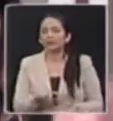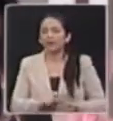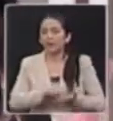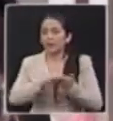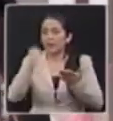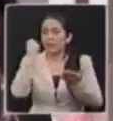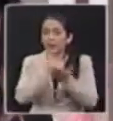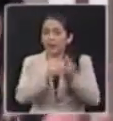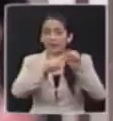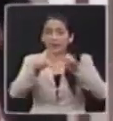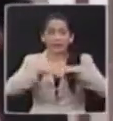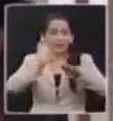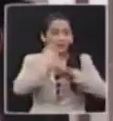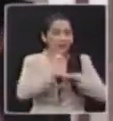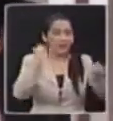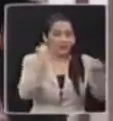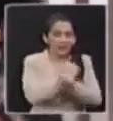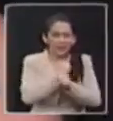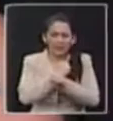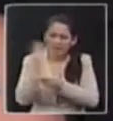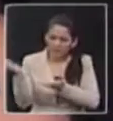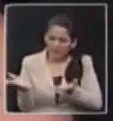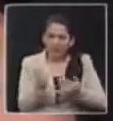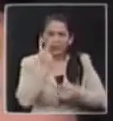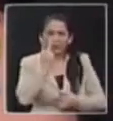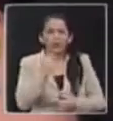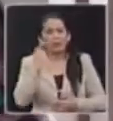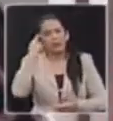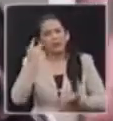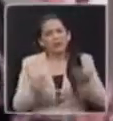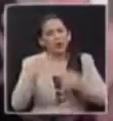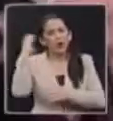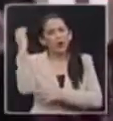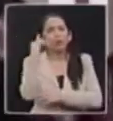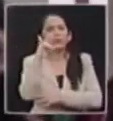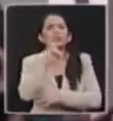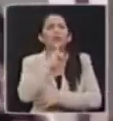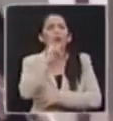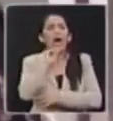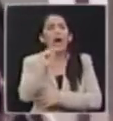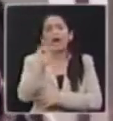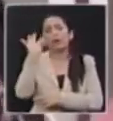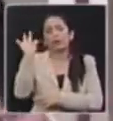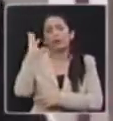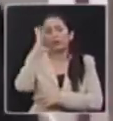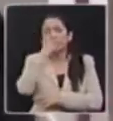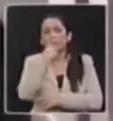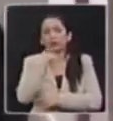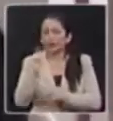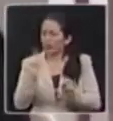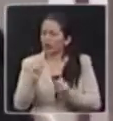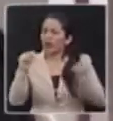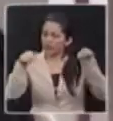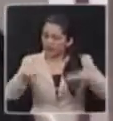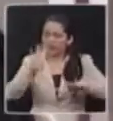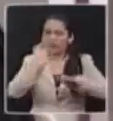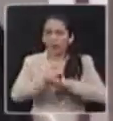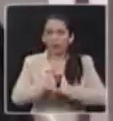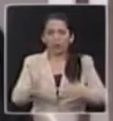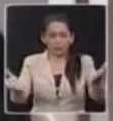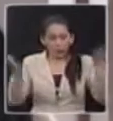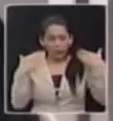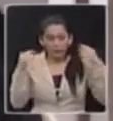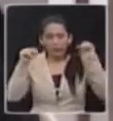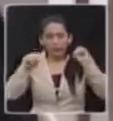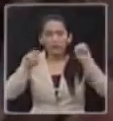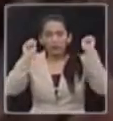hay en el Ecuador. No solamente que lo veamos en Colombia, en Estados Unidos, que en Miami hacen exposiciones así, sino que Guayaquil, Ecuador,